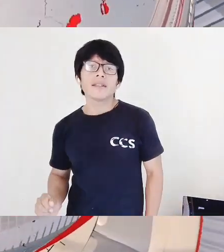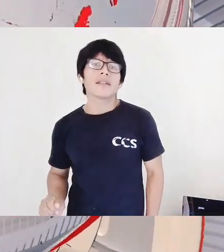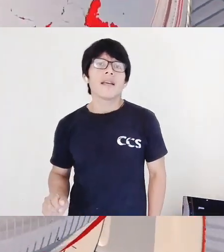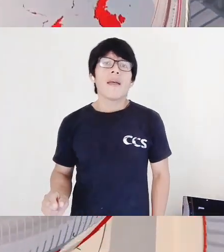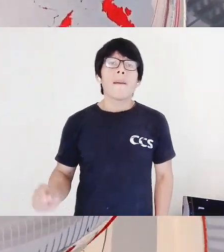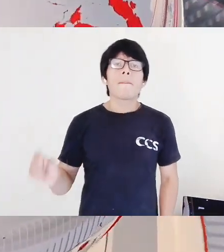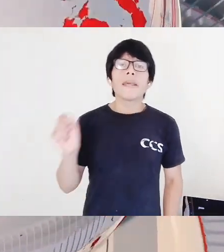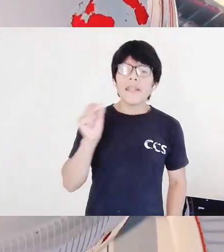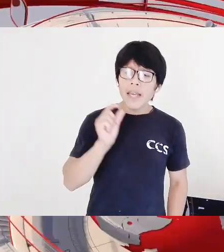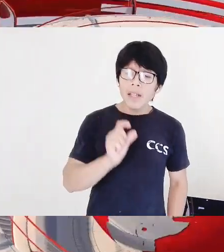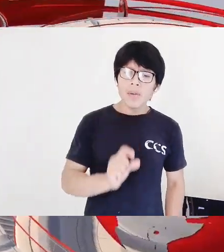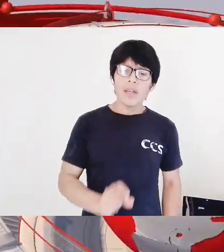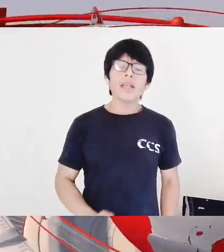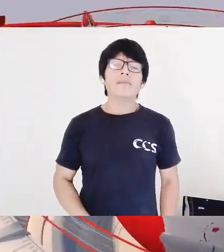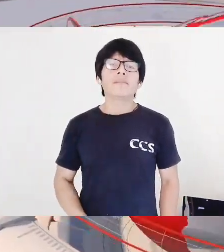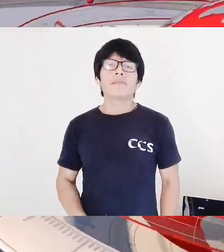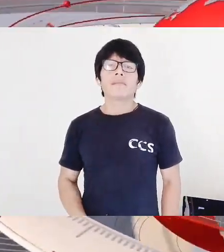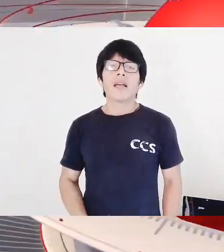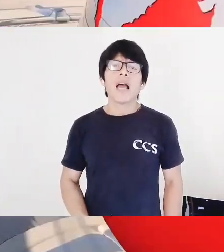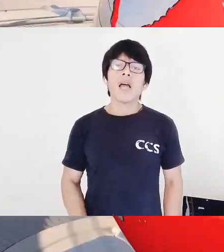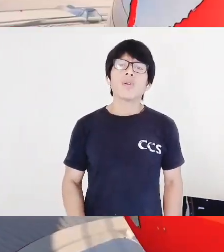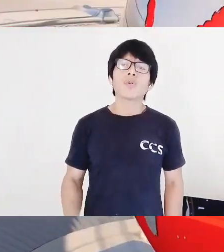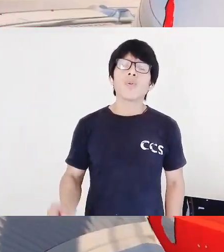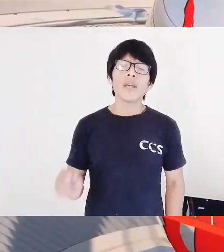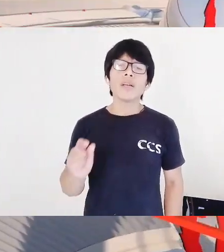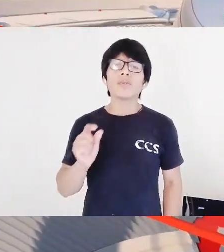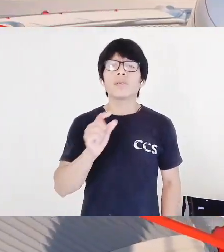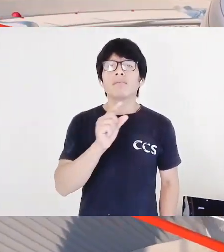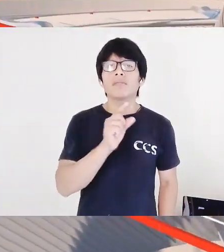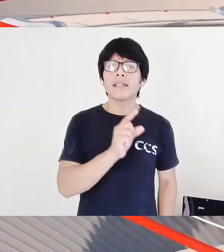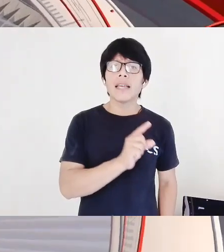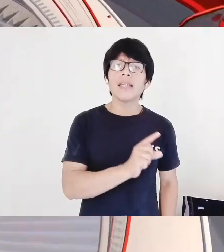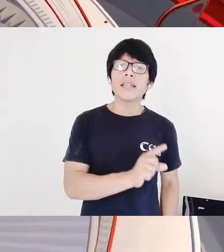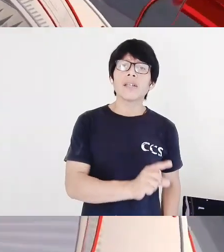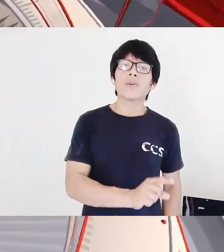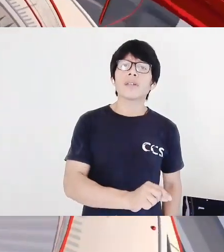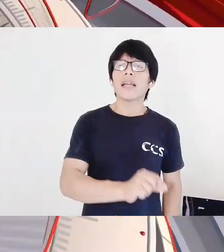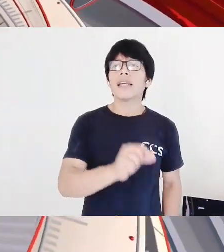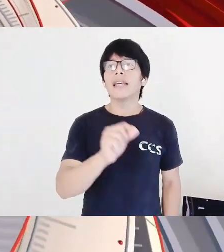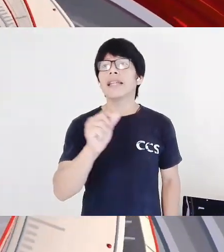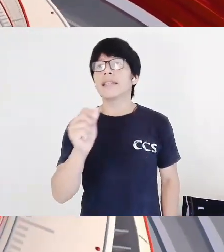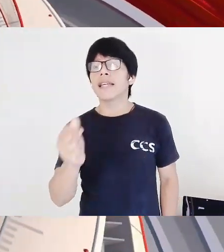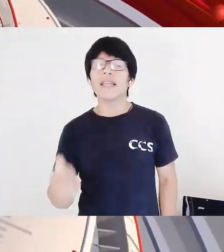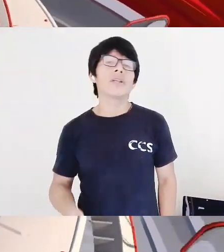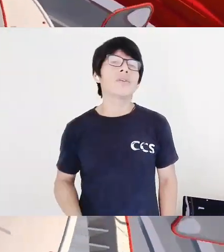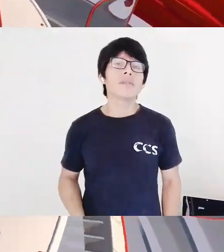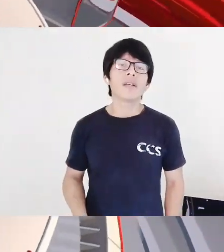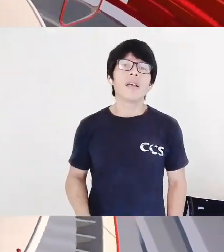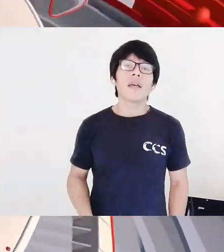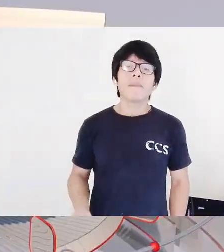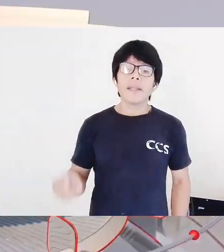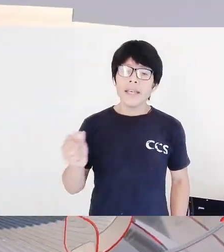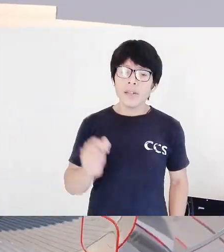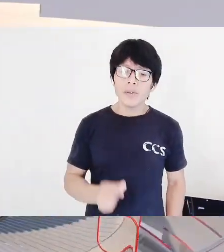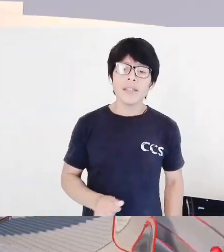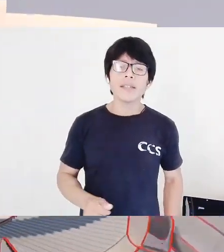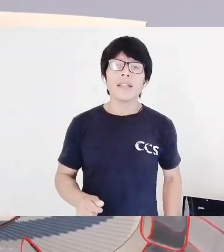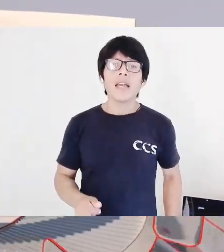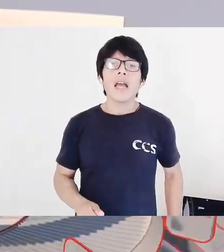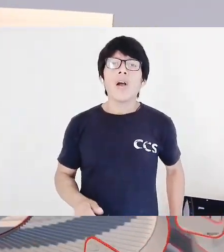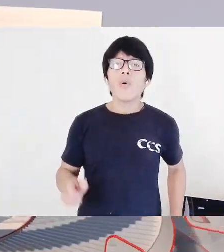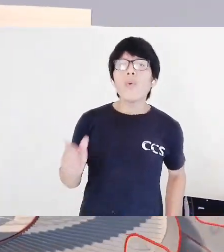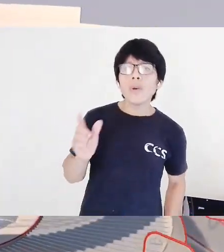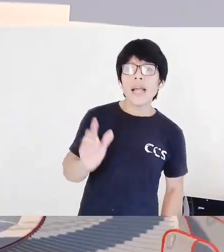90 pidiéndole a los gobiernos de Salinas de Gortari y de Zedillo,